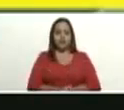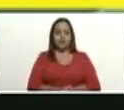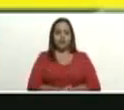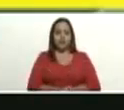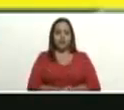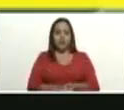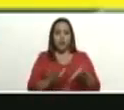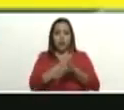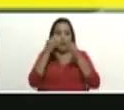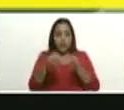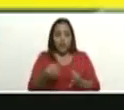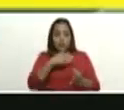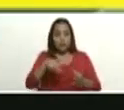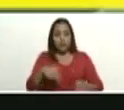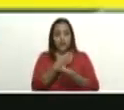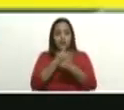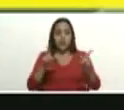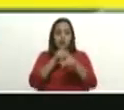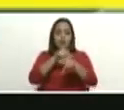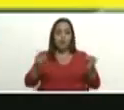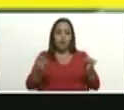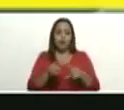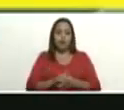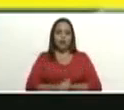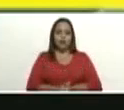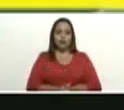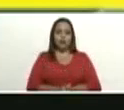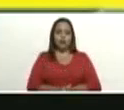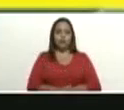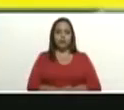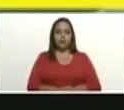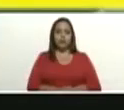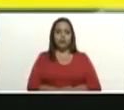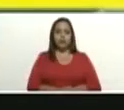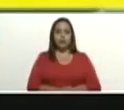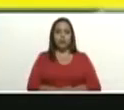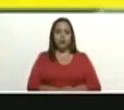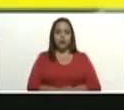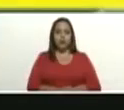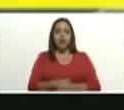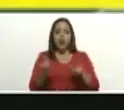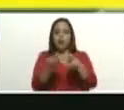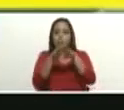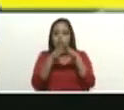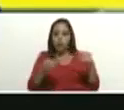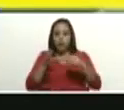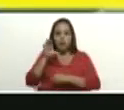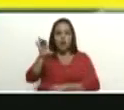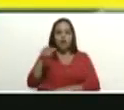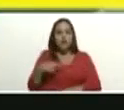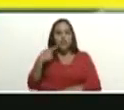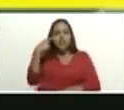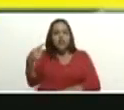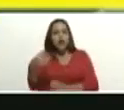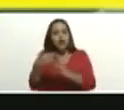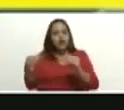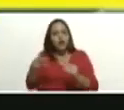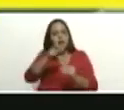de la verdad de nuestras libertades públicas. Como todo país, se lo digo yo a todo el que